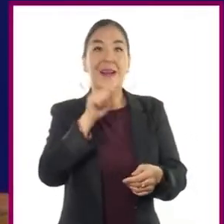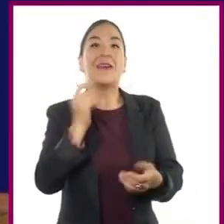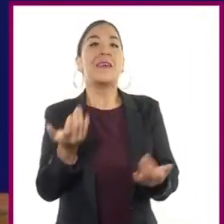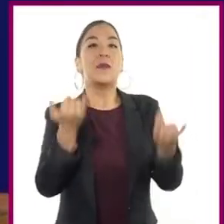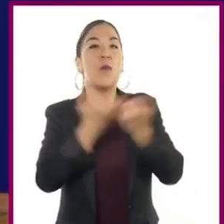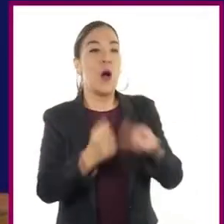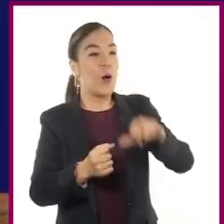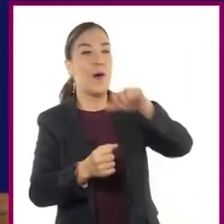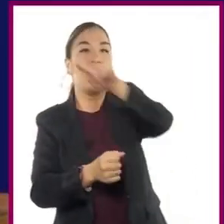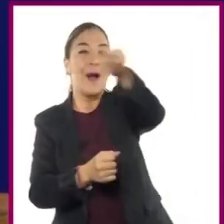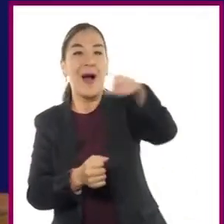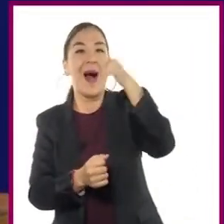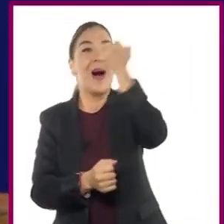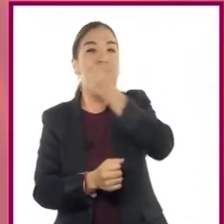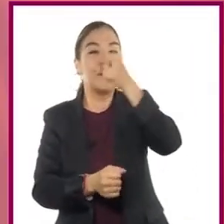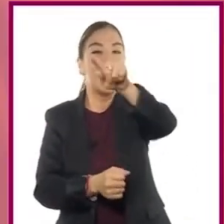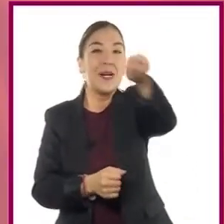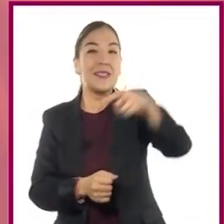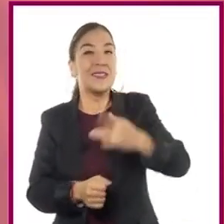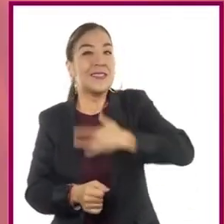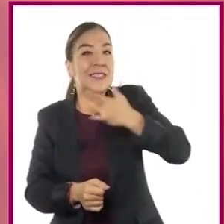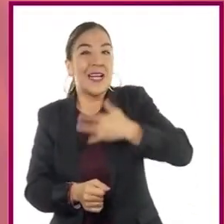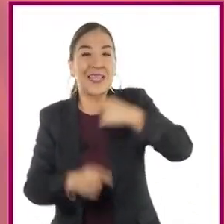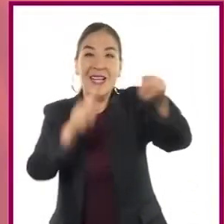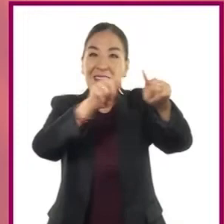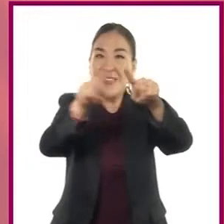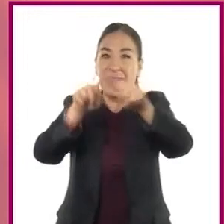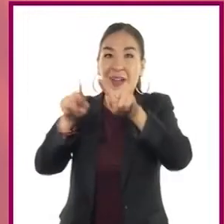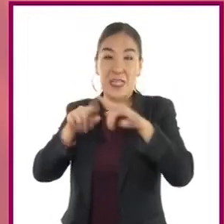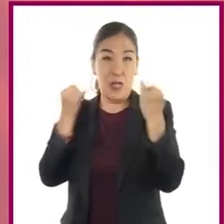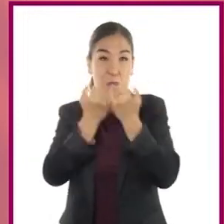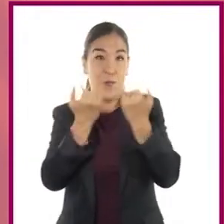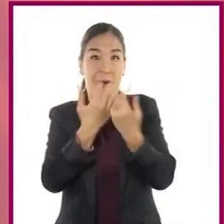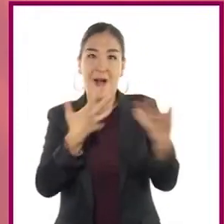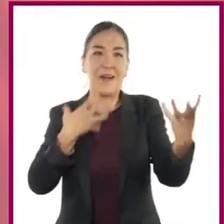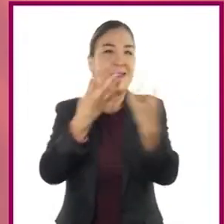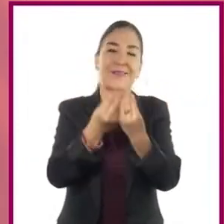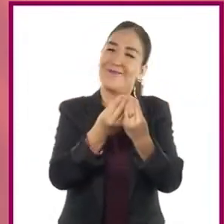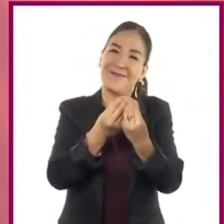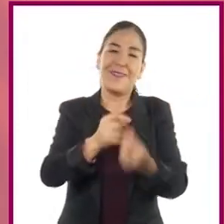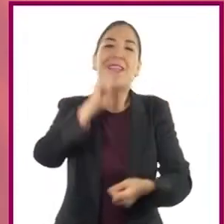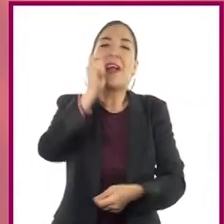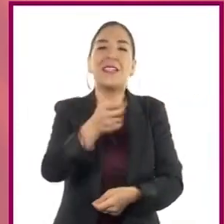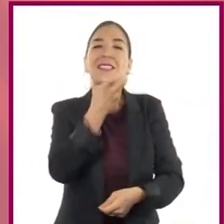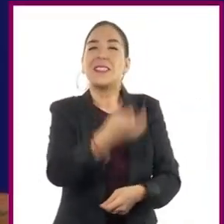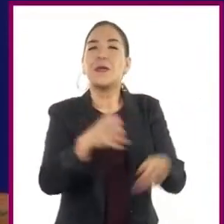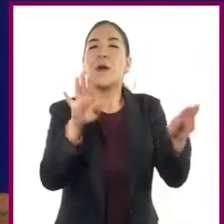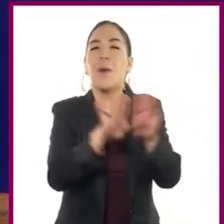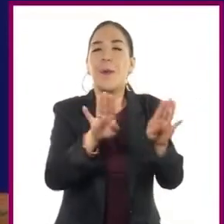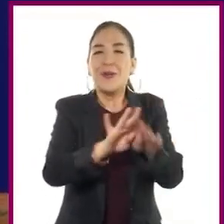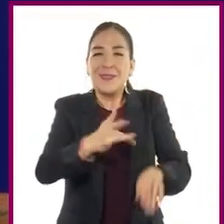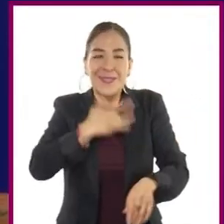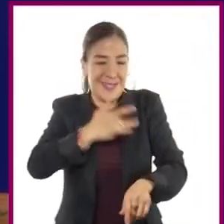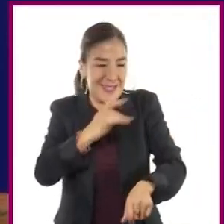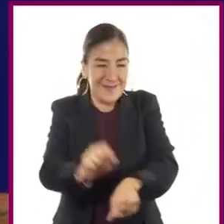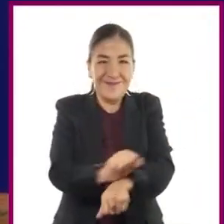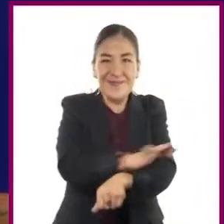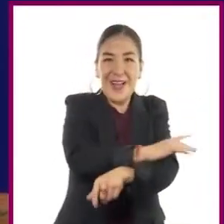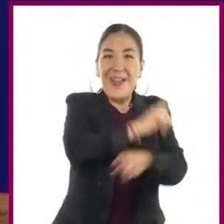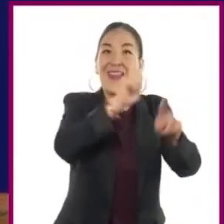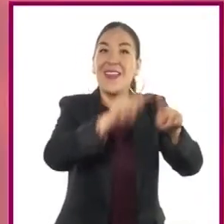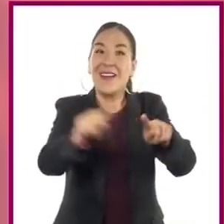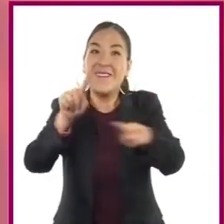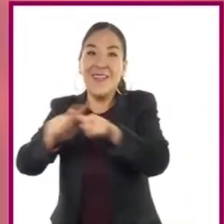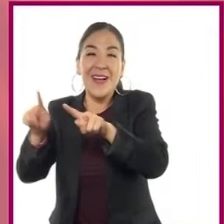que nuestras alumnas y alumnos sienten. Esa es la magia de la que te hablaba con anterioridad. Aunque nos